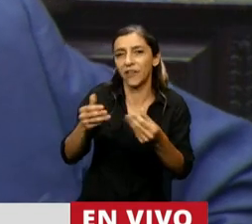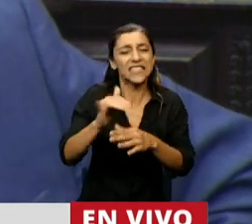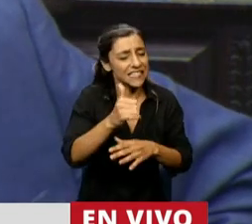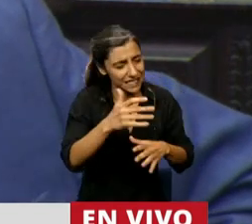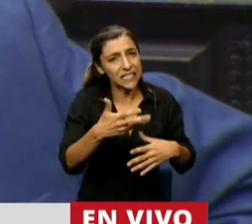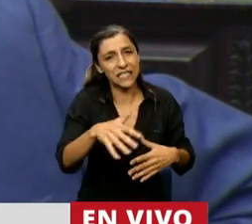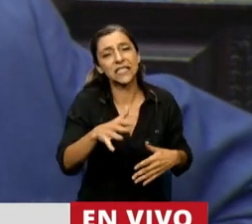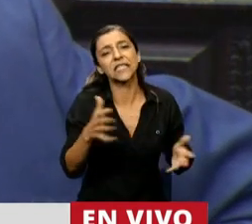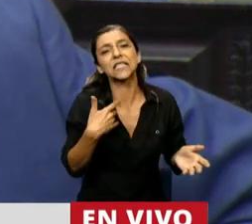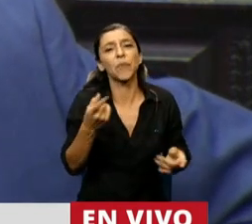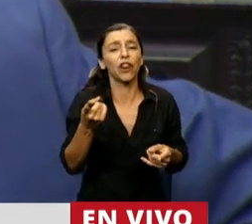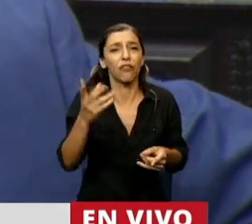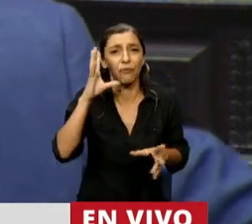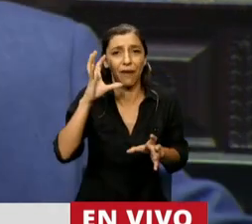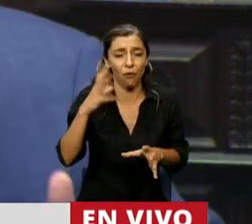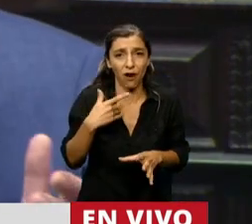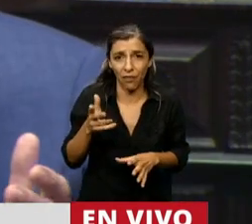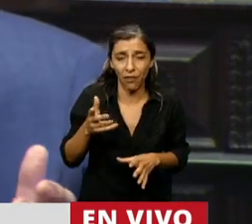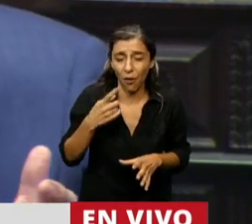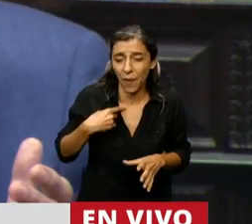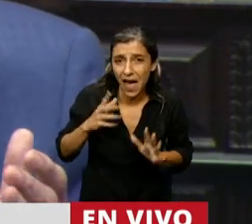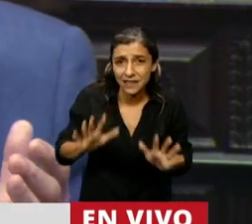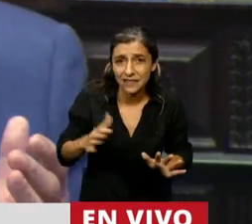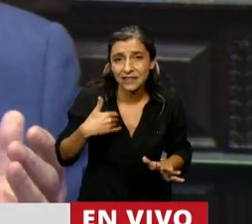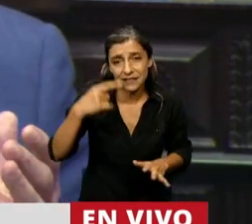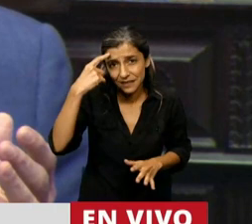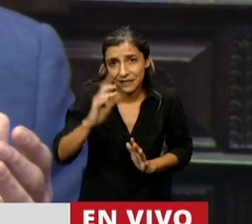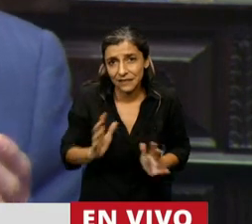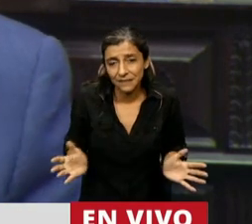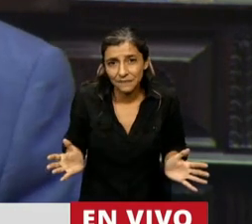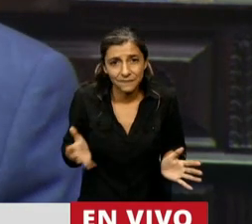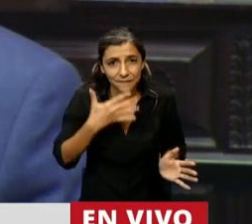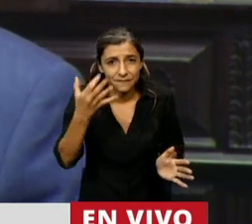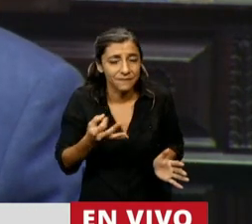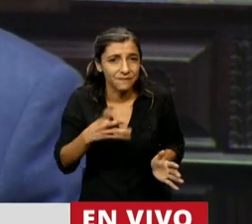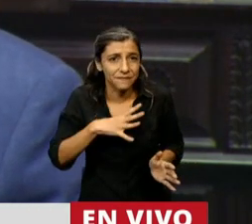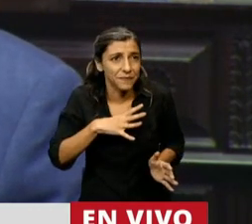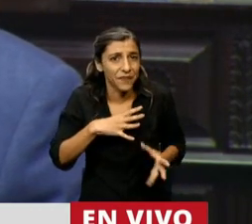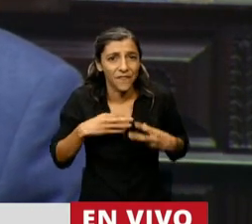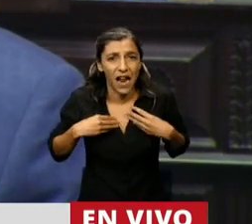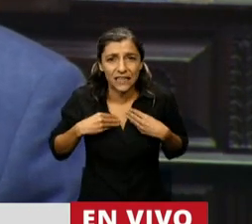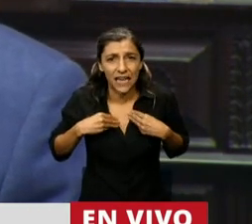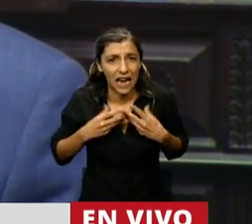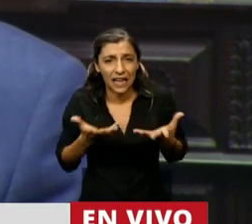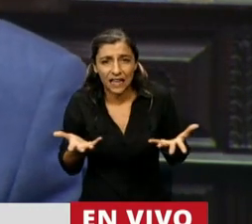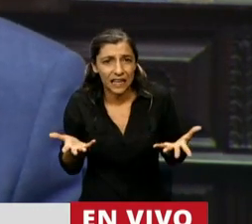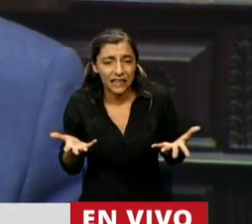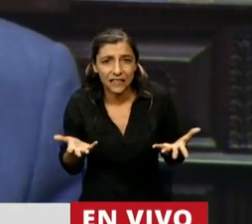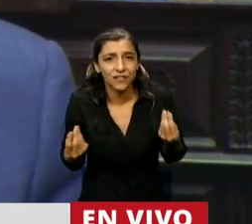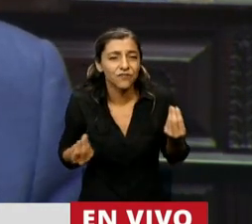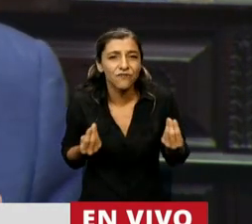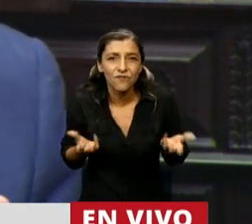me decía esto yo digo la verdad que sí que falta de sensibilidad porque